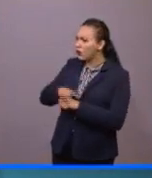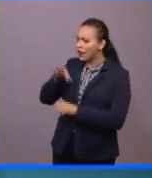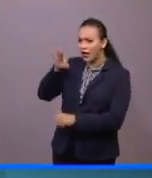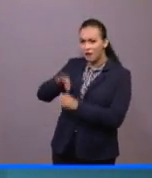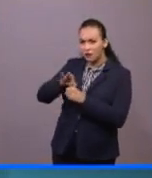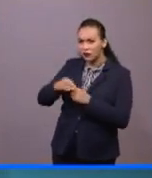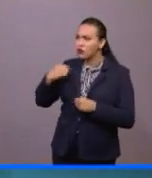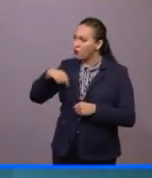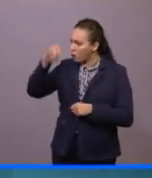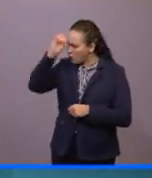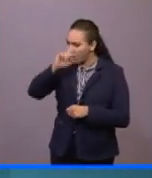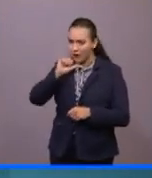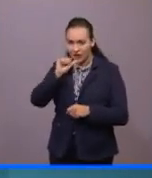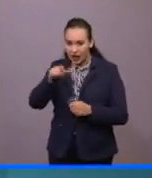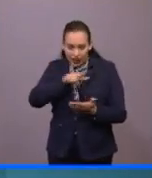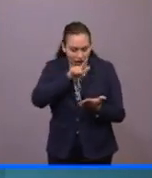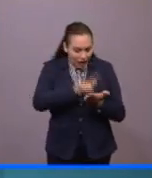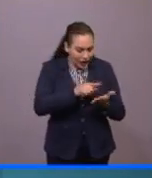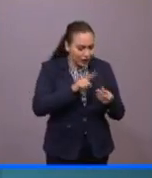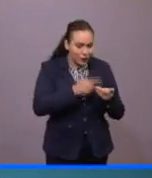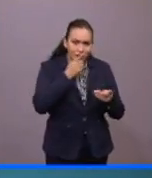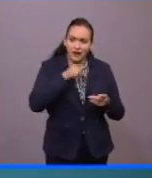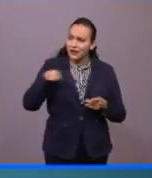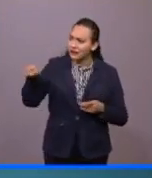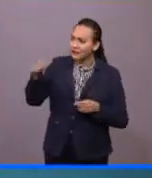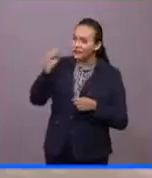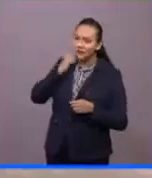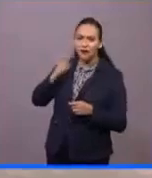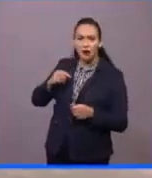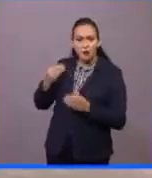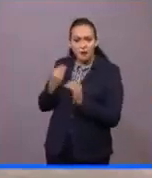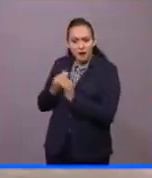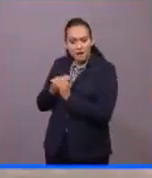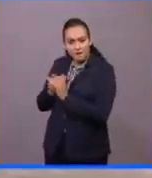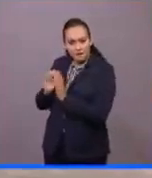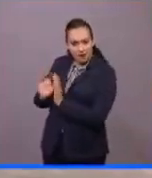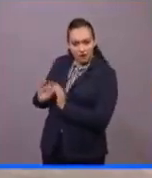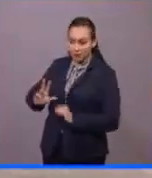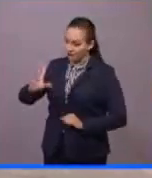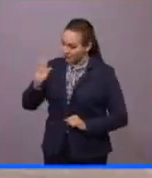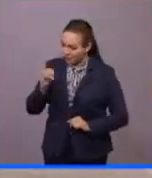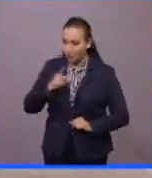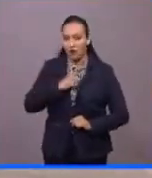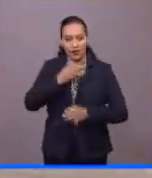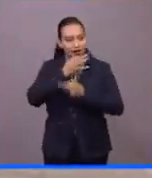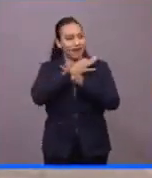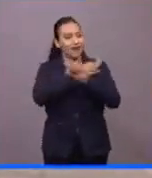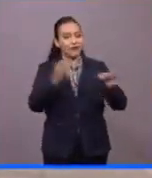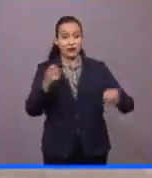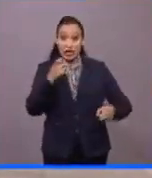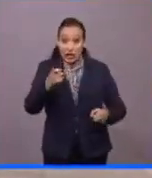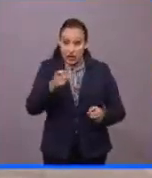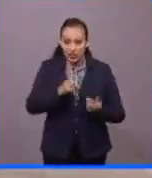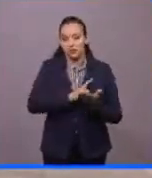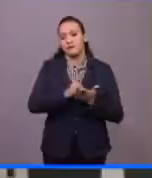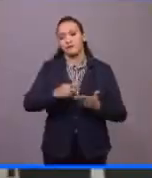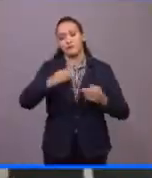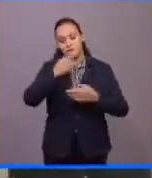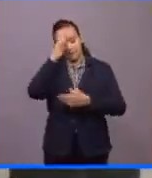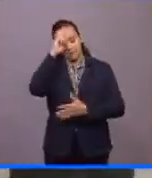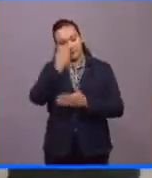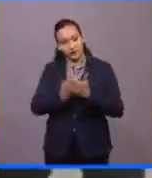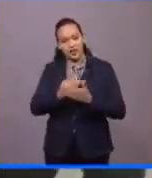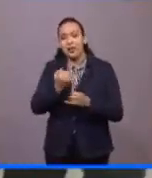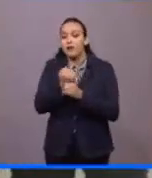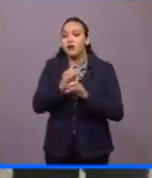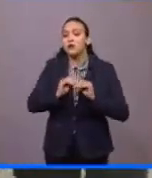está contemplada en la legislación de aquel estado y recurrir a ella sin justificación vulnera los principios de publicidad